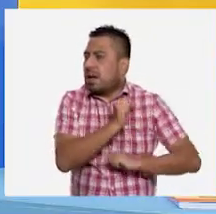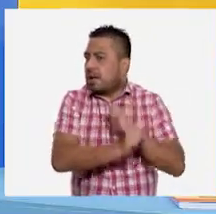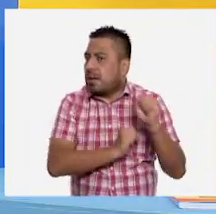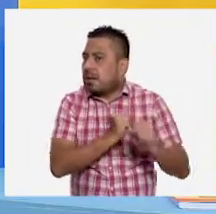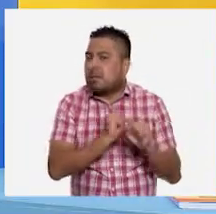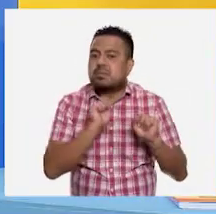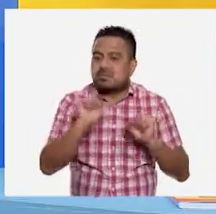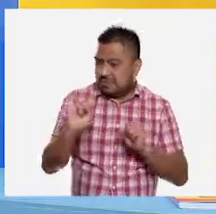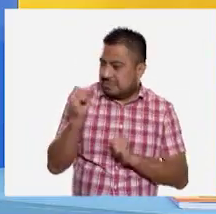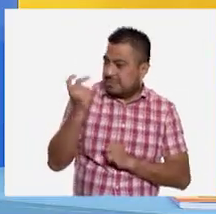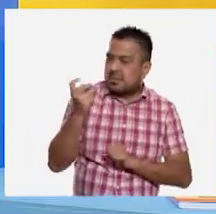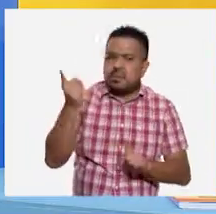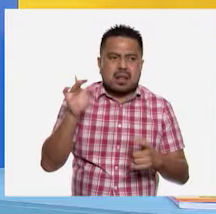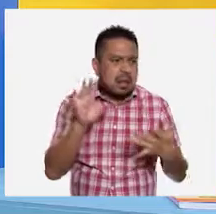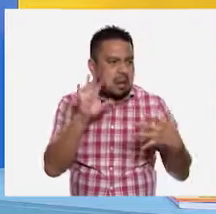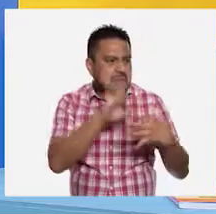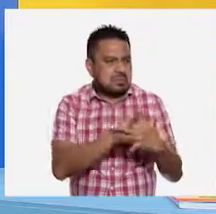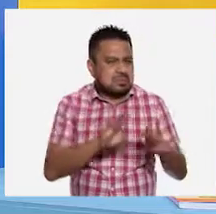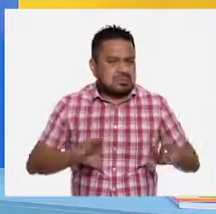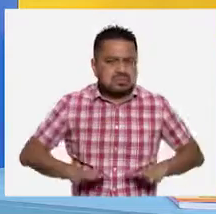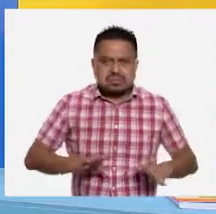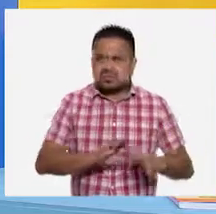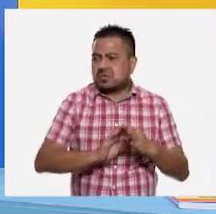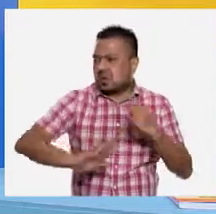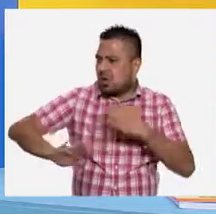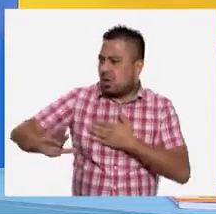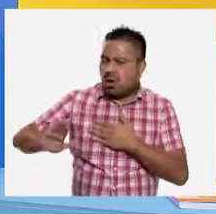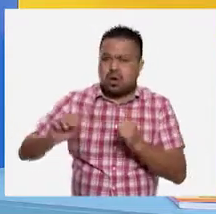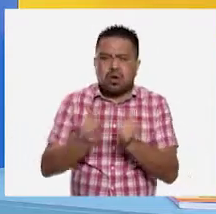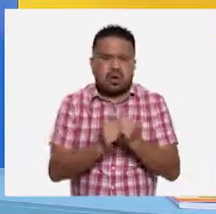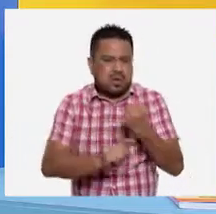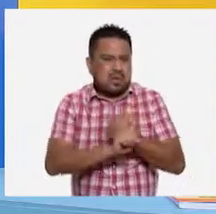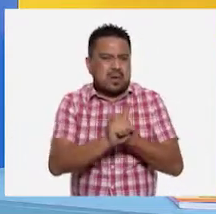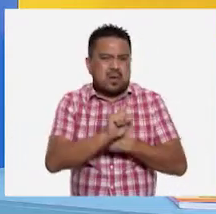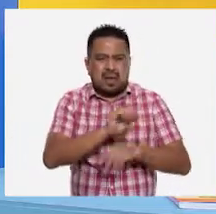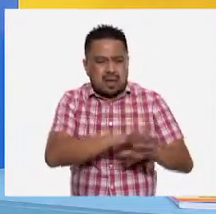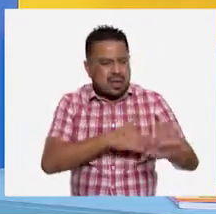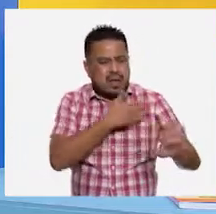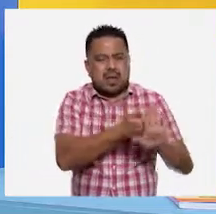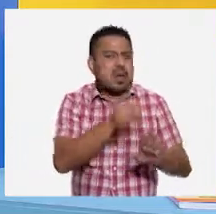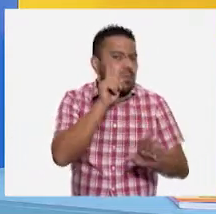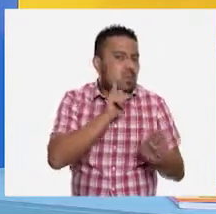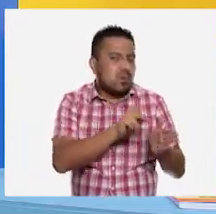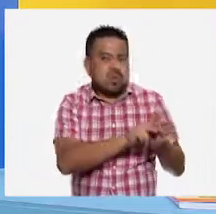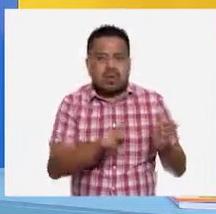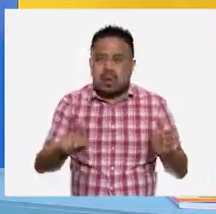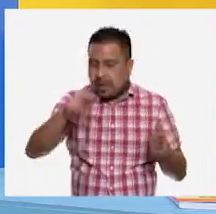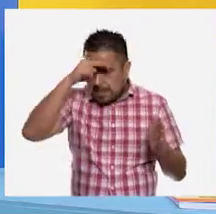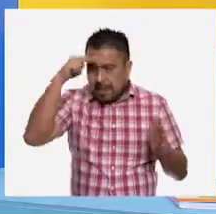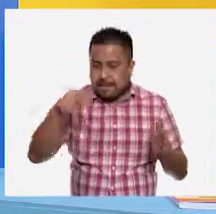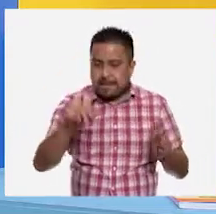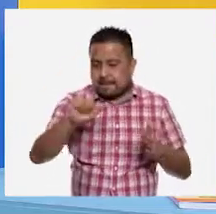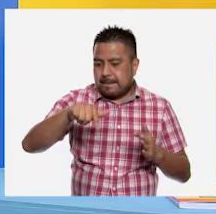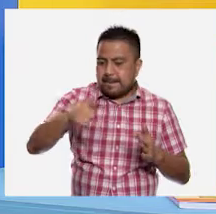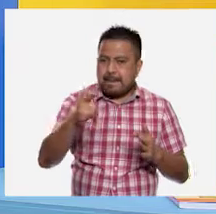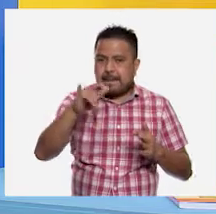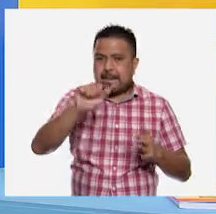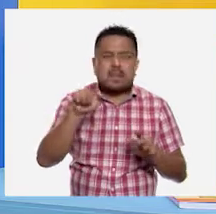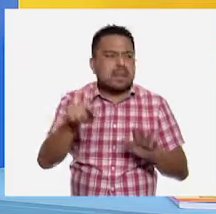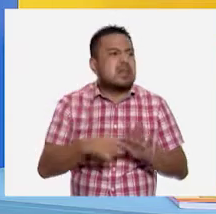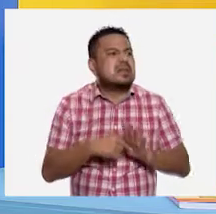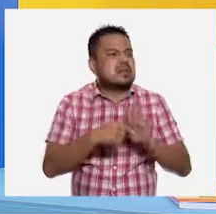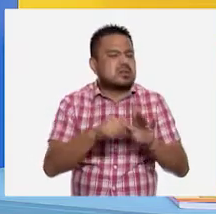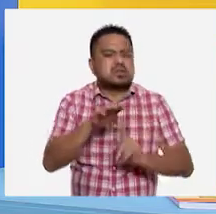es. Ella ha adoptado una actitud de compromiso social ante los problemas que enfrentamos las mujeres mexicanas. Ángeles Mastretta los presenta,